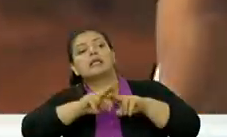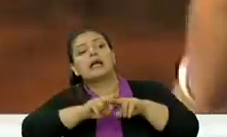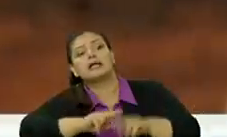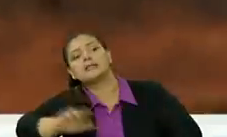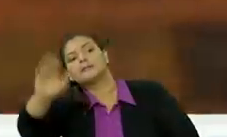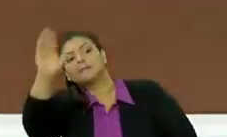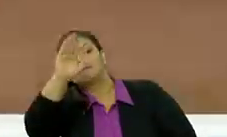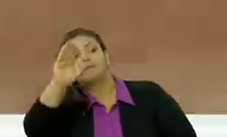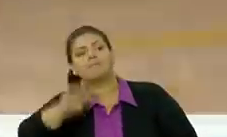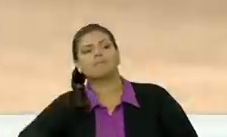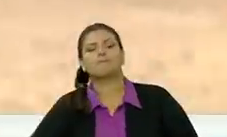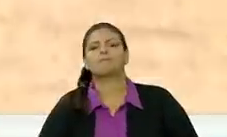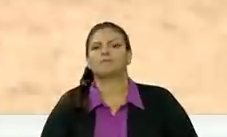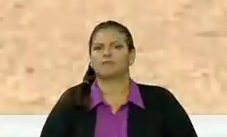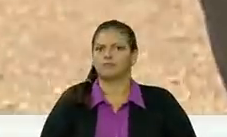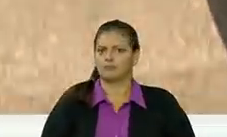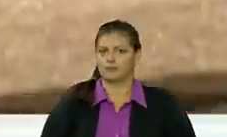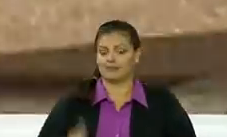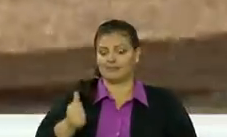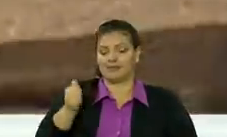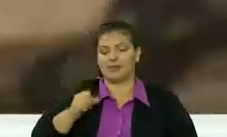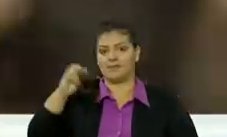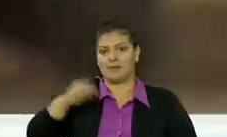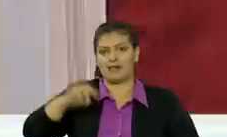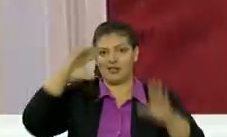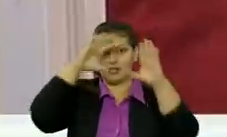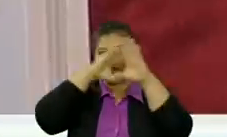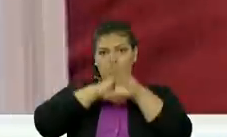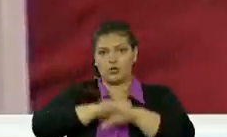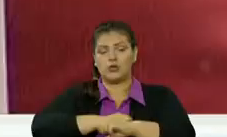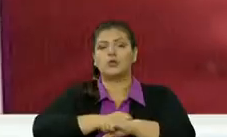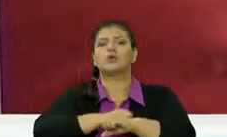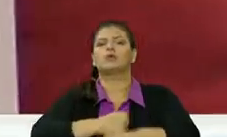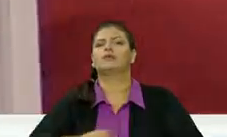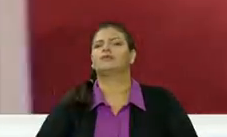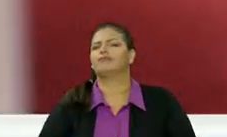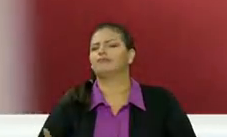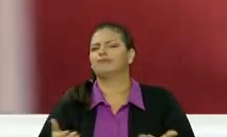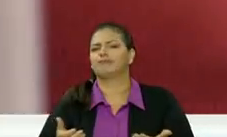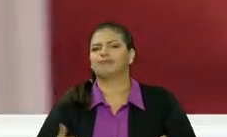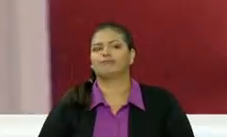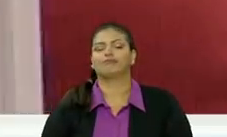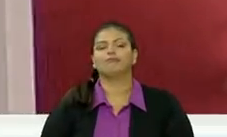El hecho ocurrió la noche del martes pasado. La víctima es un taxista informal